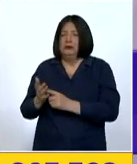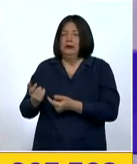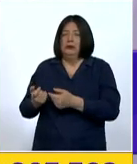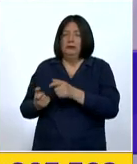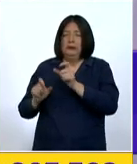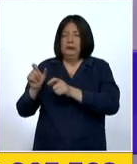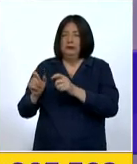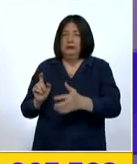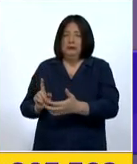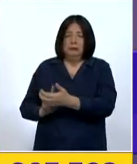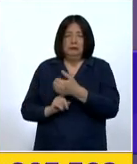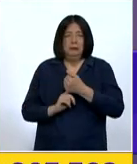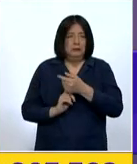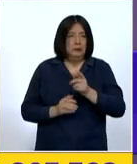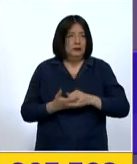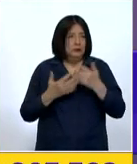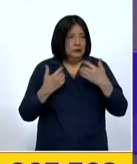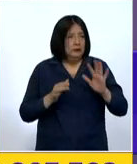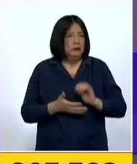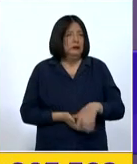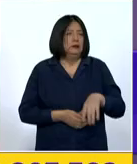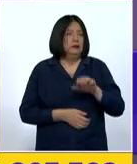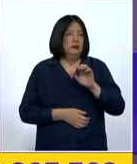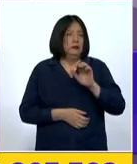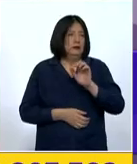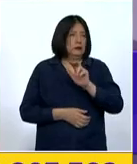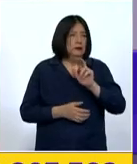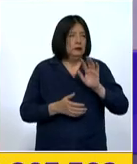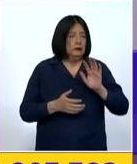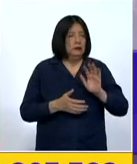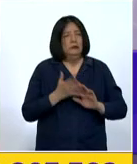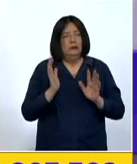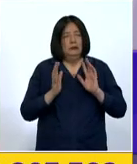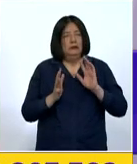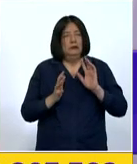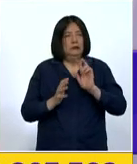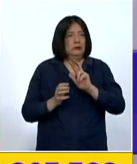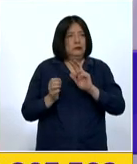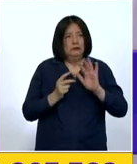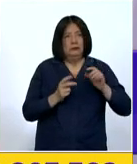379 personas ya han sido sentenciadas de 25